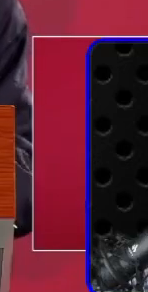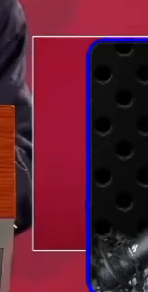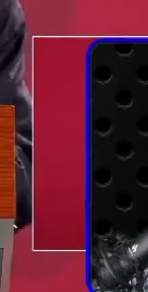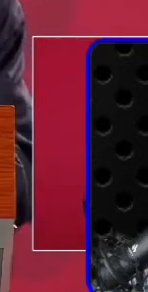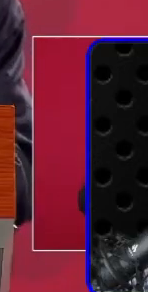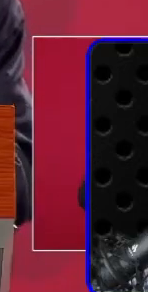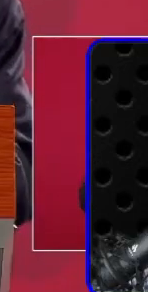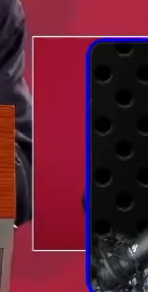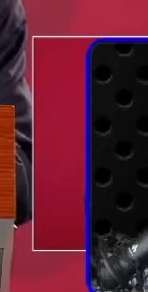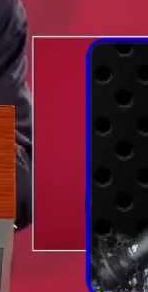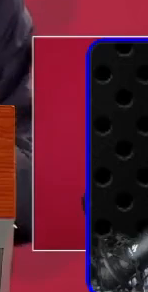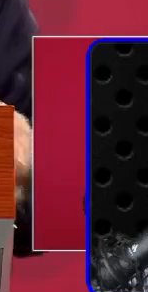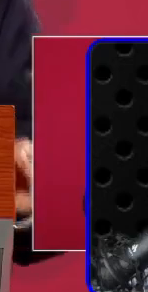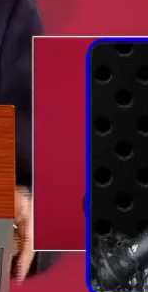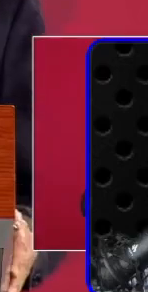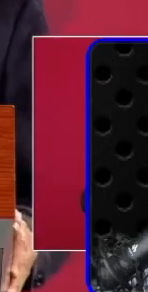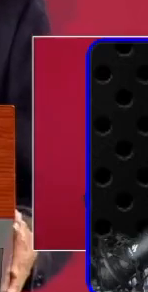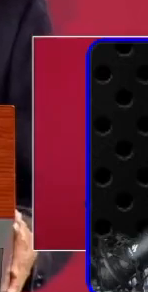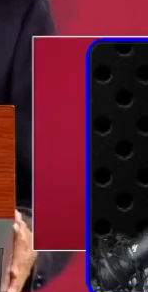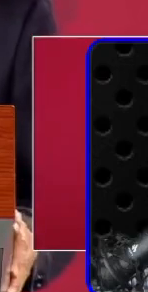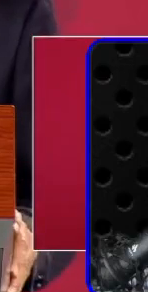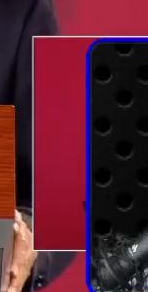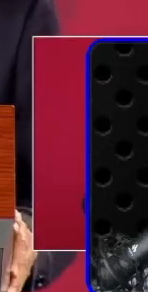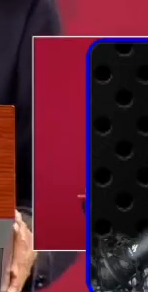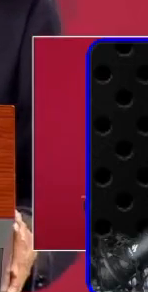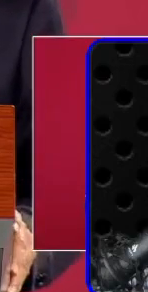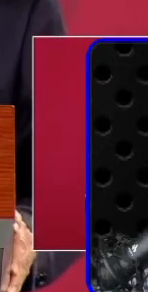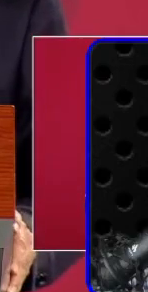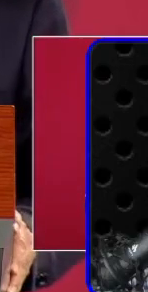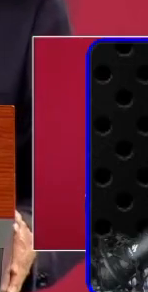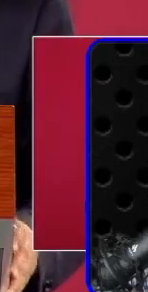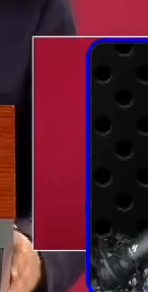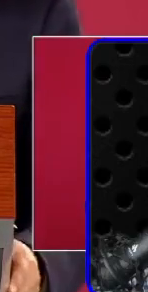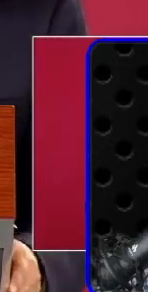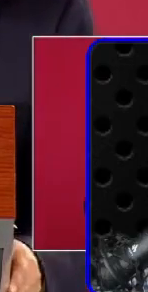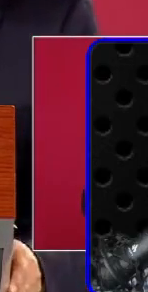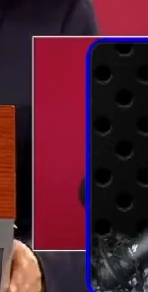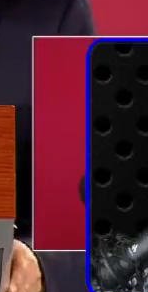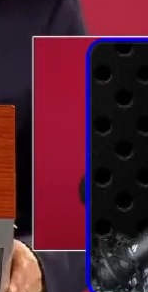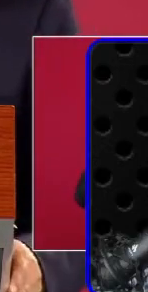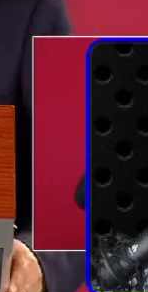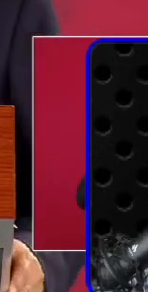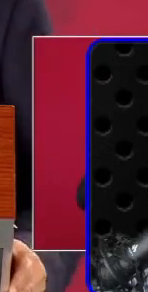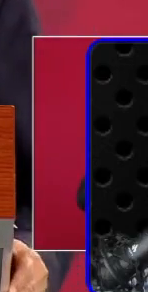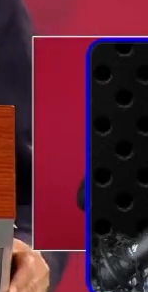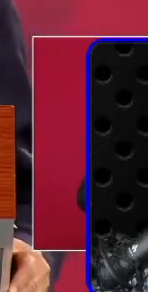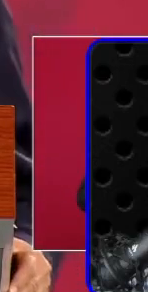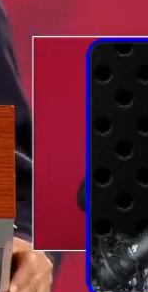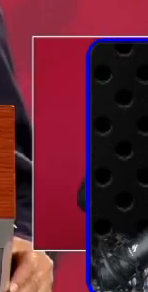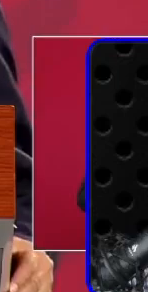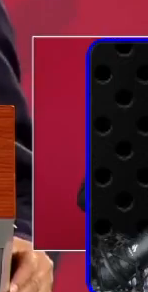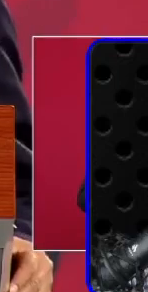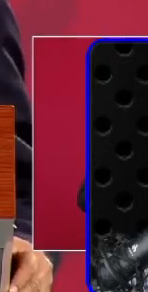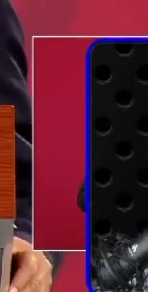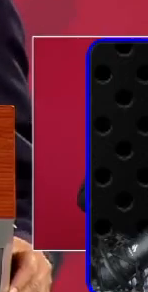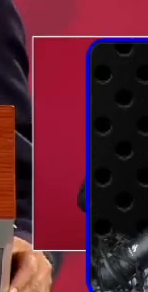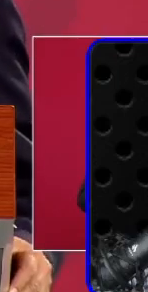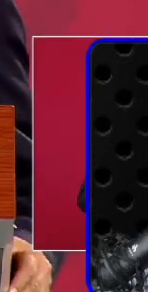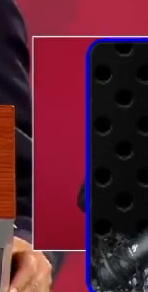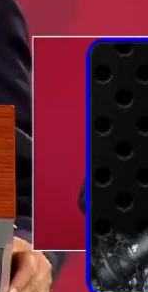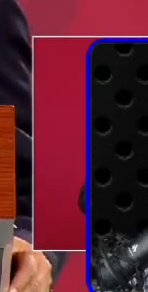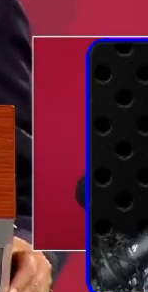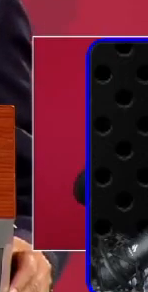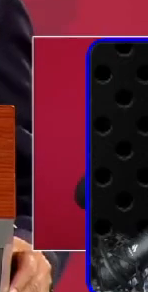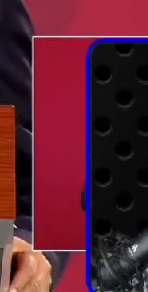informar de que ya no vamos a tener estos encuentros, estos